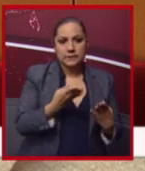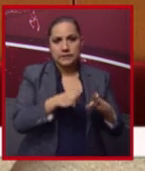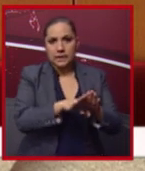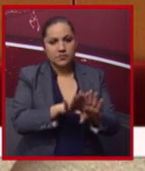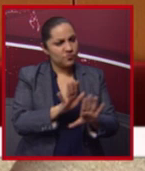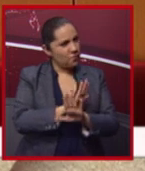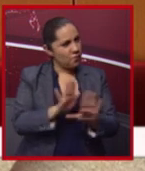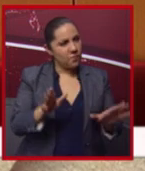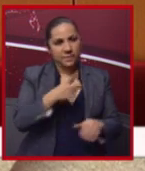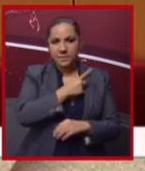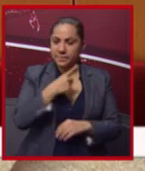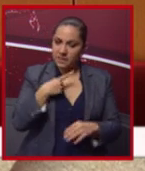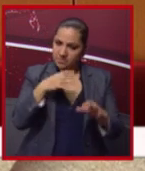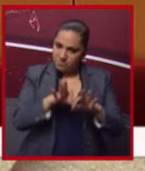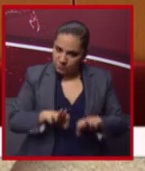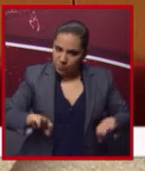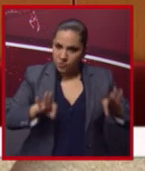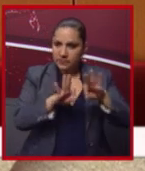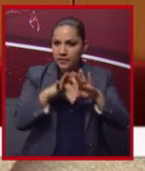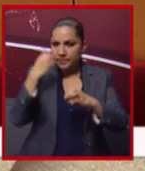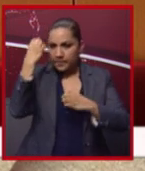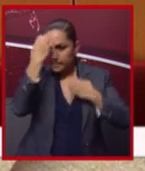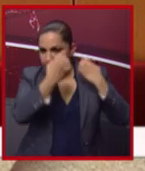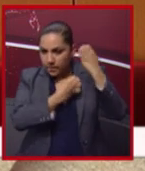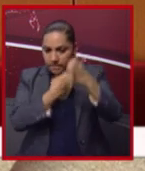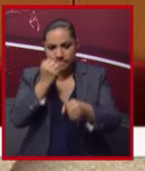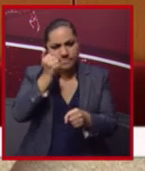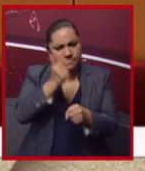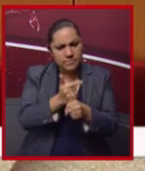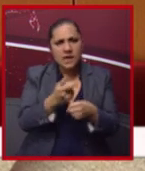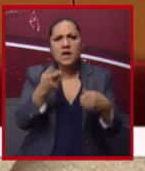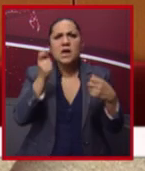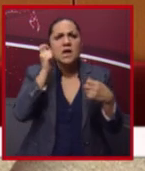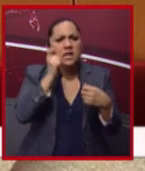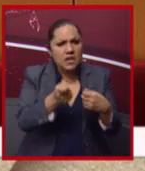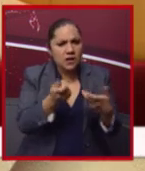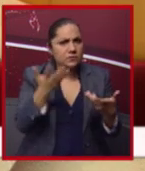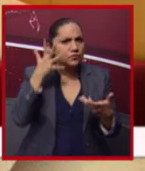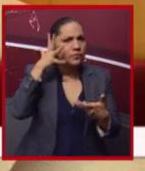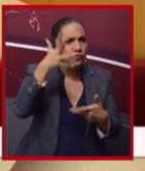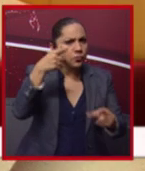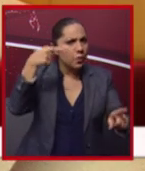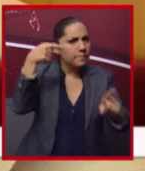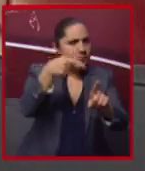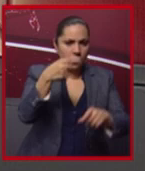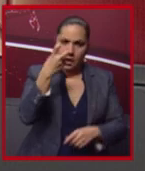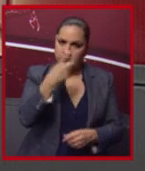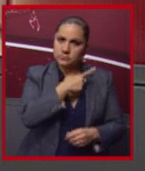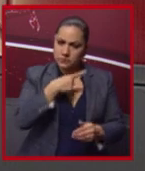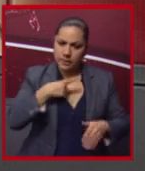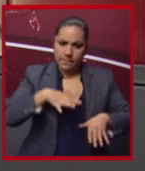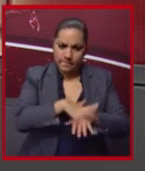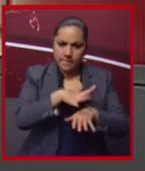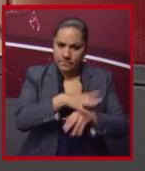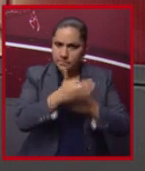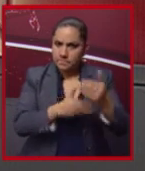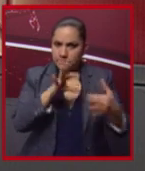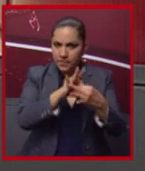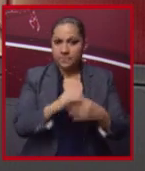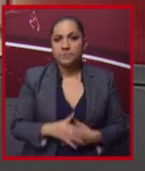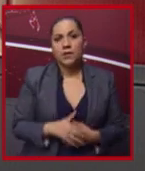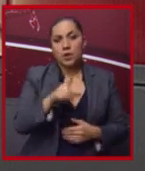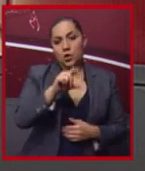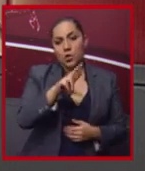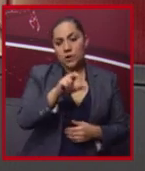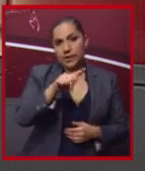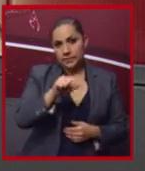del reto que tenemos enfrente y que ya no podemos soslayar. Loreto Ortiz Alf dedicó